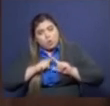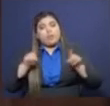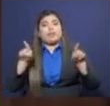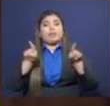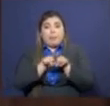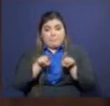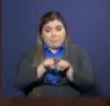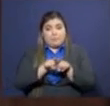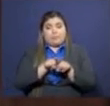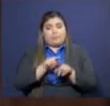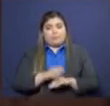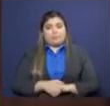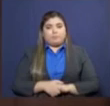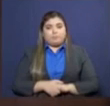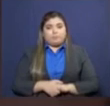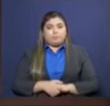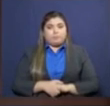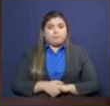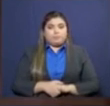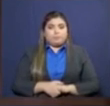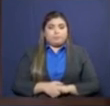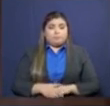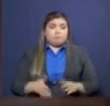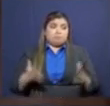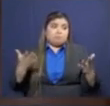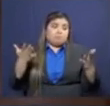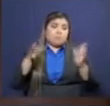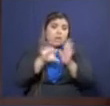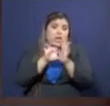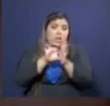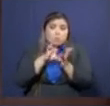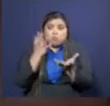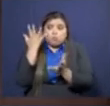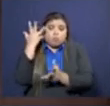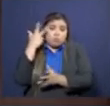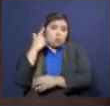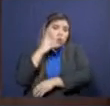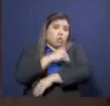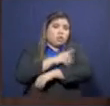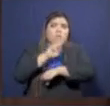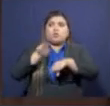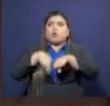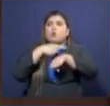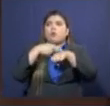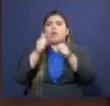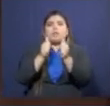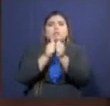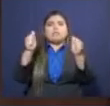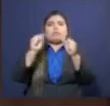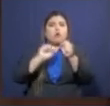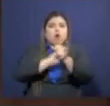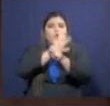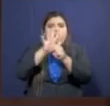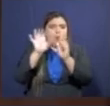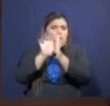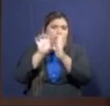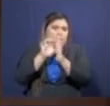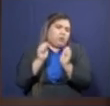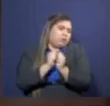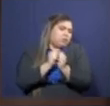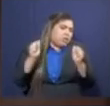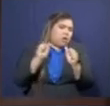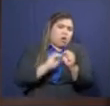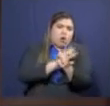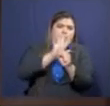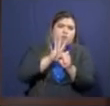En condiciones normales, hubiera utilizado este espacio para expresarle al país